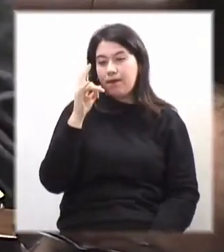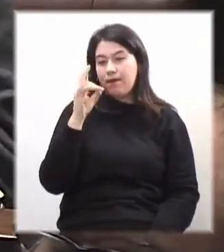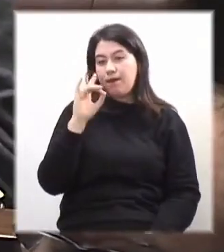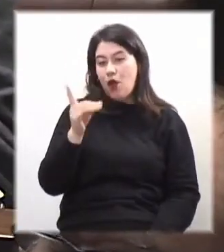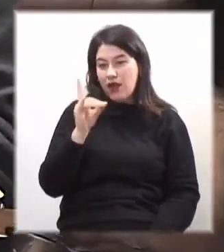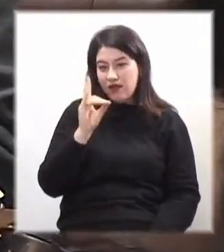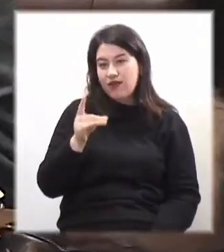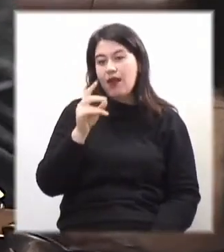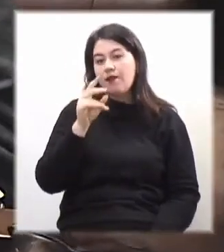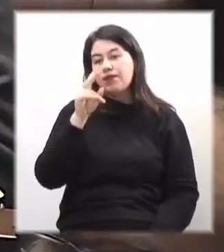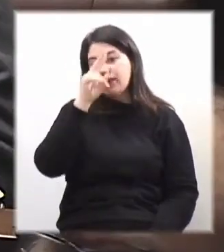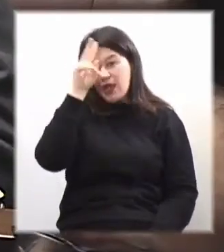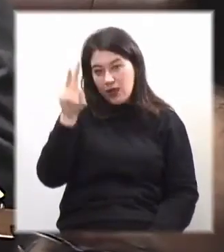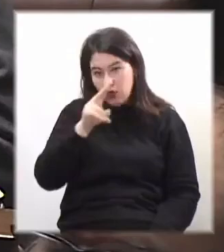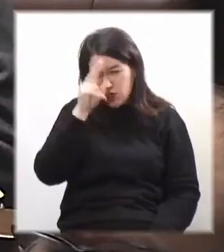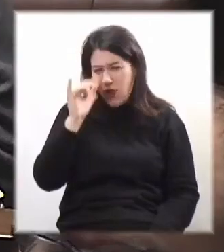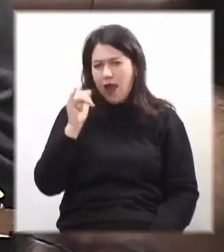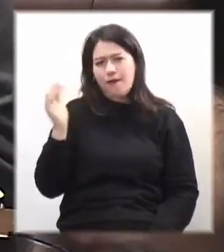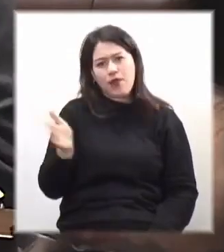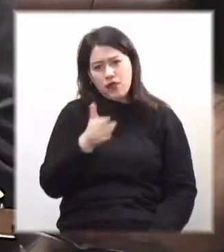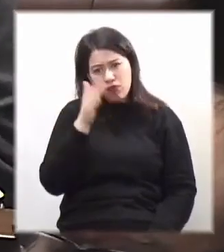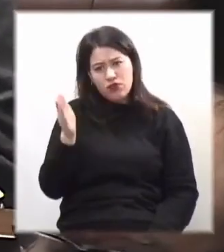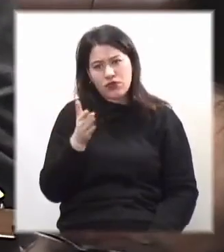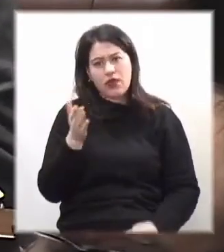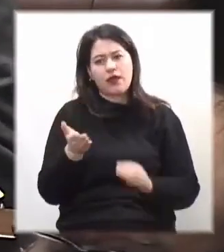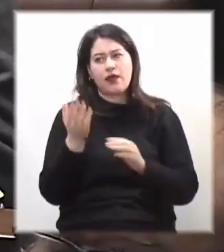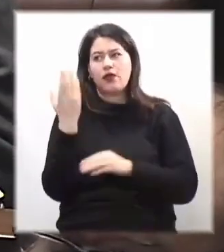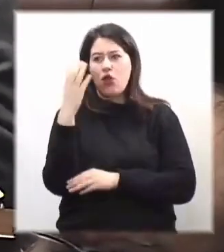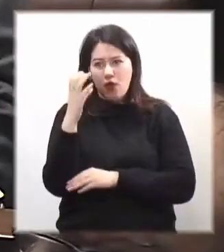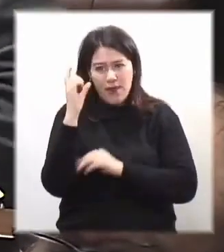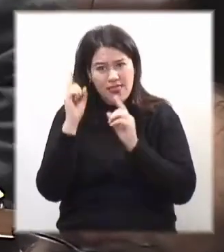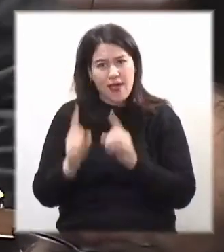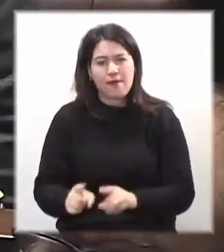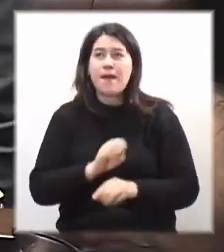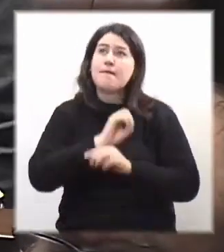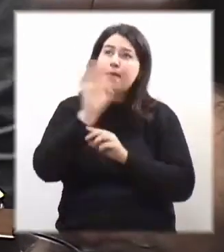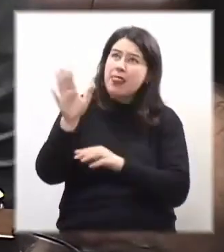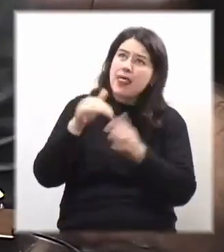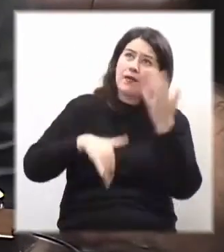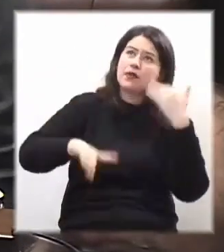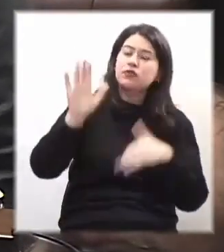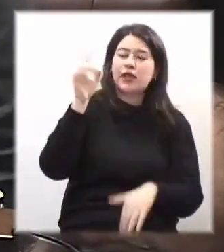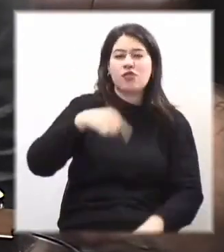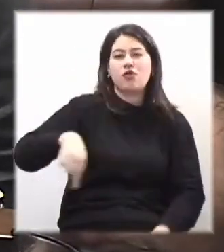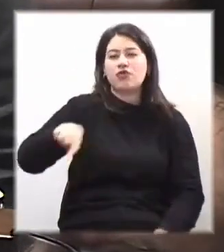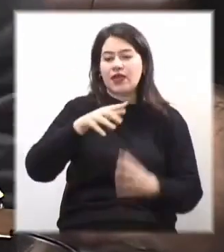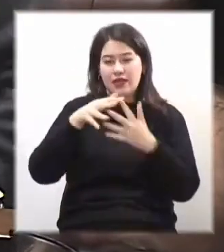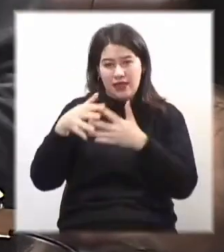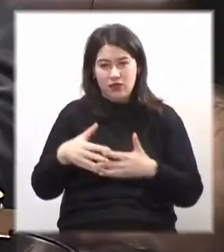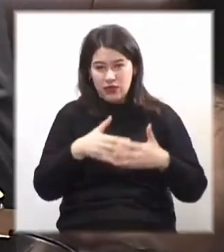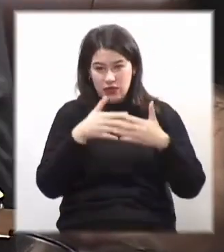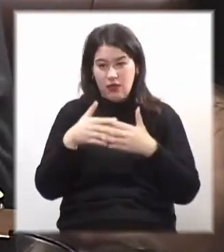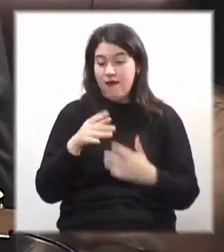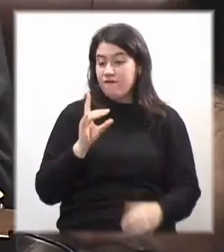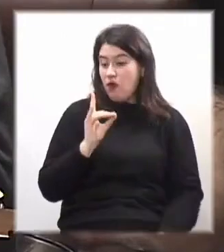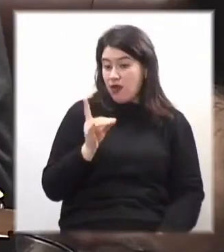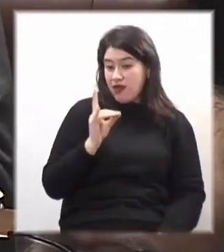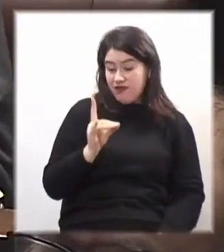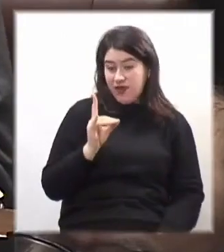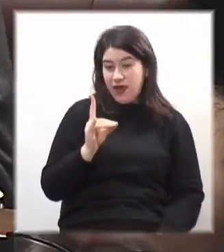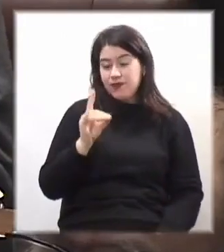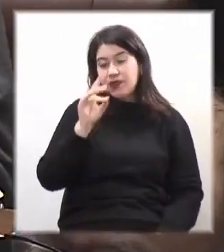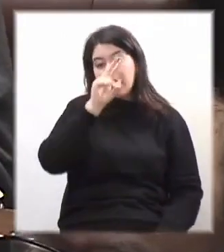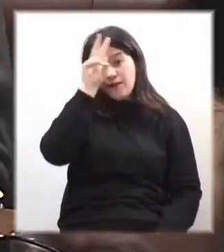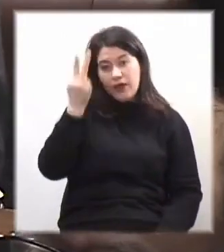se envía a Europa y Estados Unidos en este sentido continúa el reporte la cocaína procedente de Bolivia y Perú se